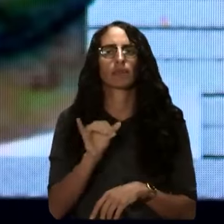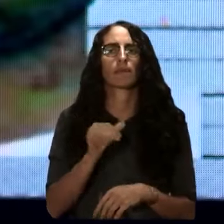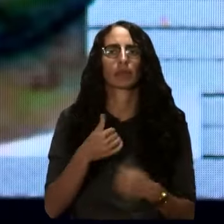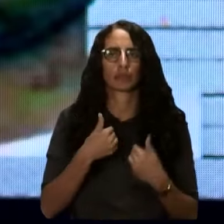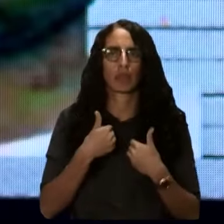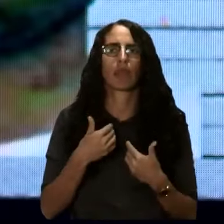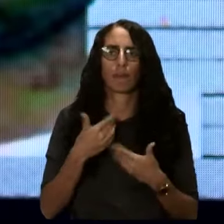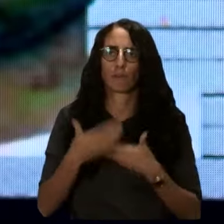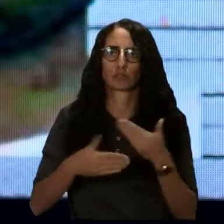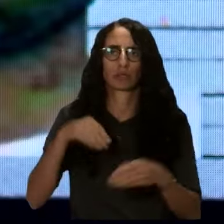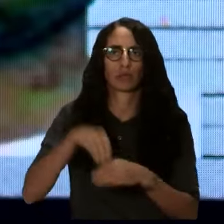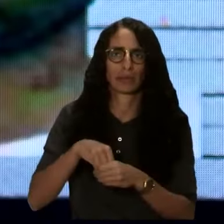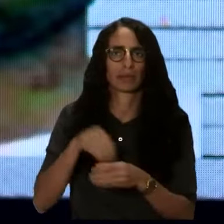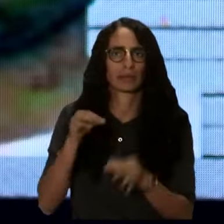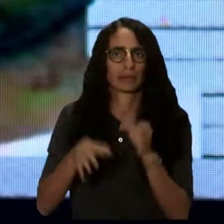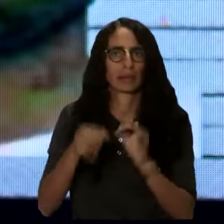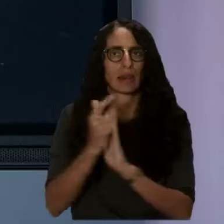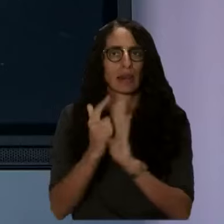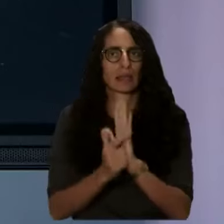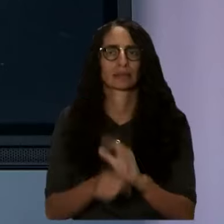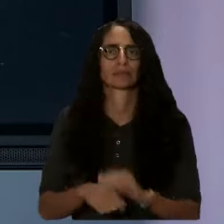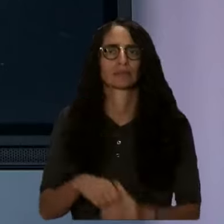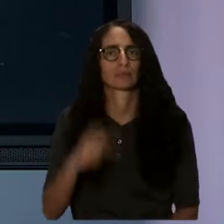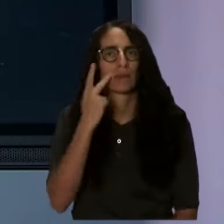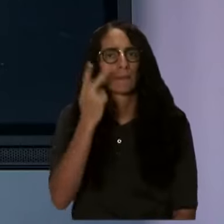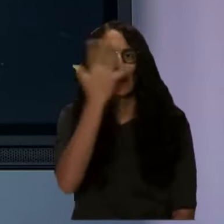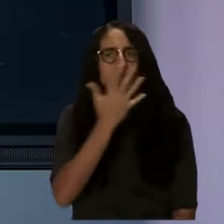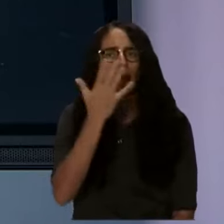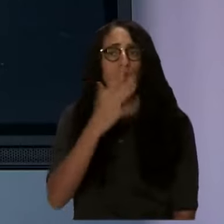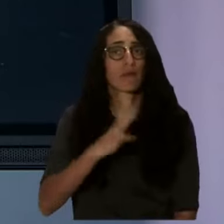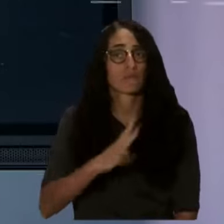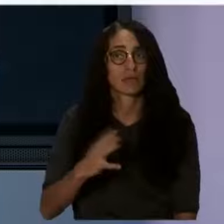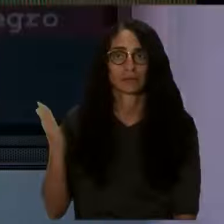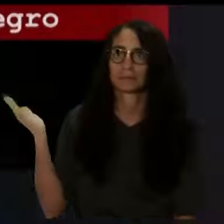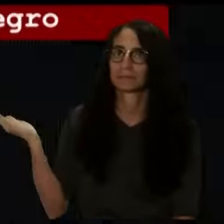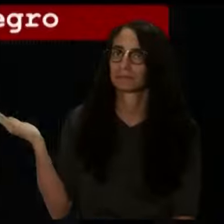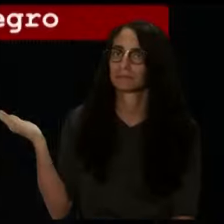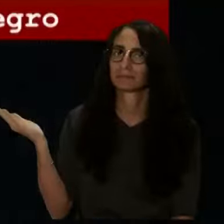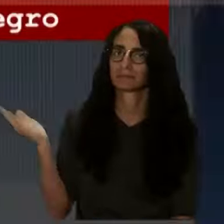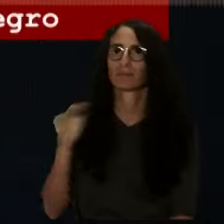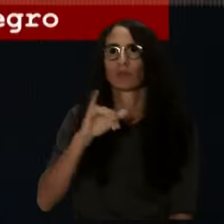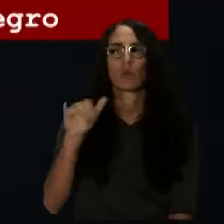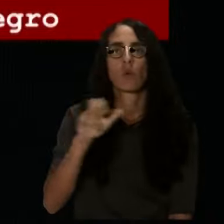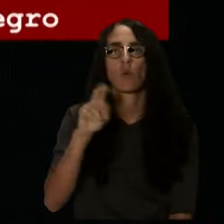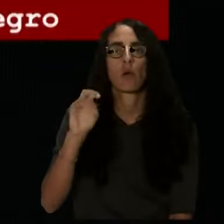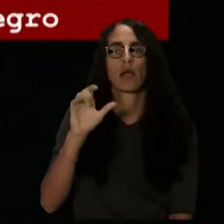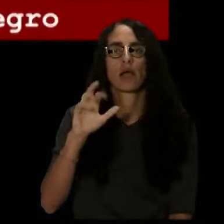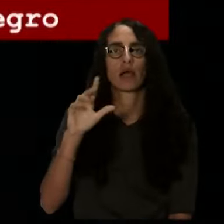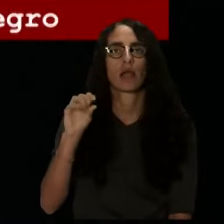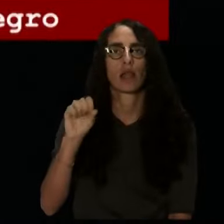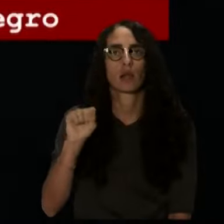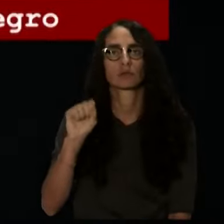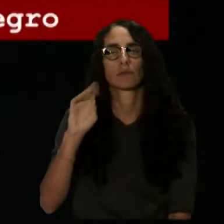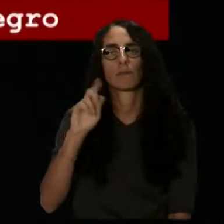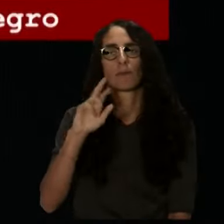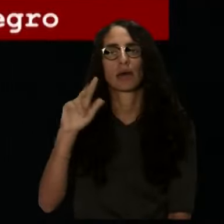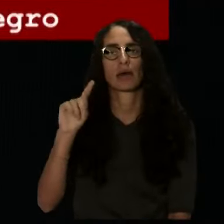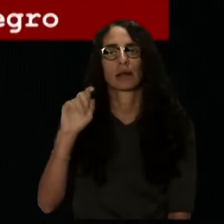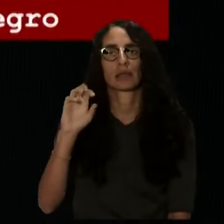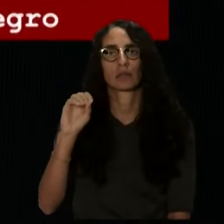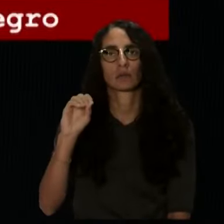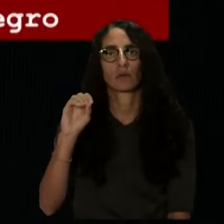proceso debido de ley vamos a ver el rostro bien de este individuo veanlo bien véanlo bien se llama Juan Carlos barreto López este